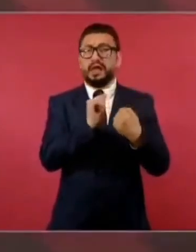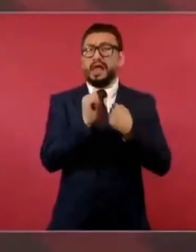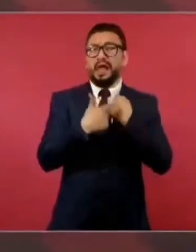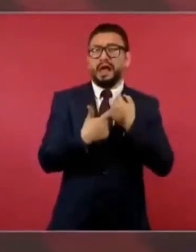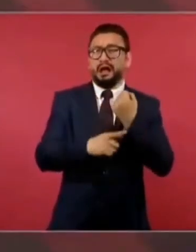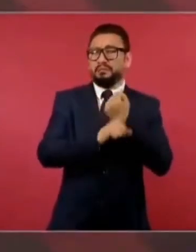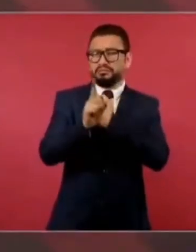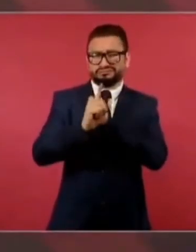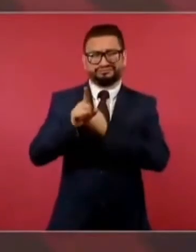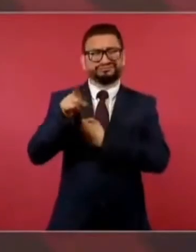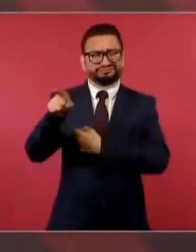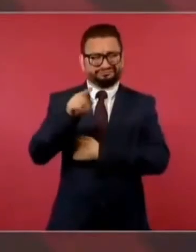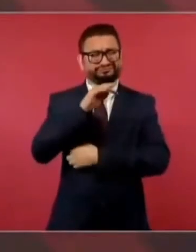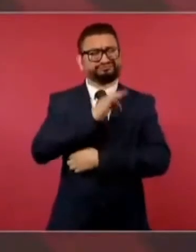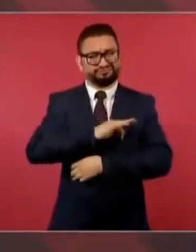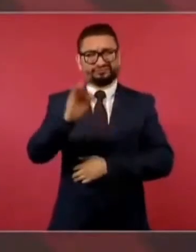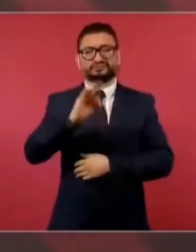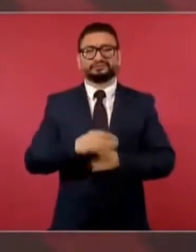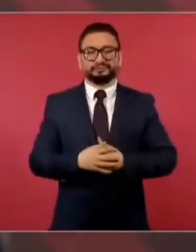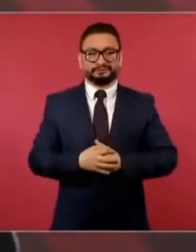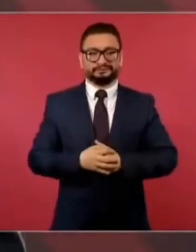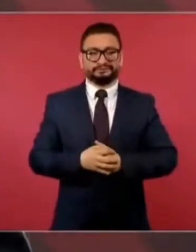adversidad. Y además,